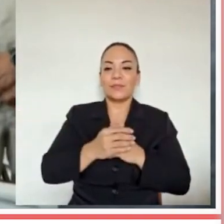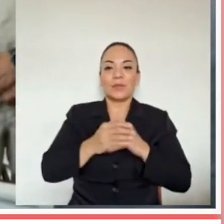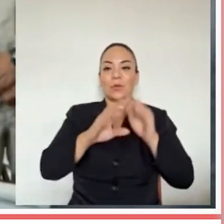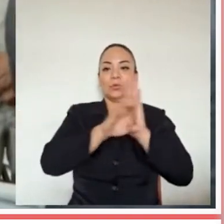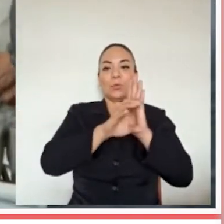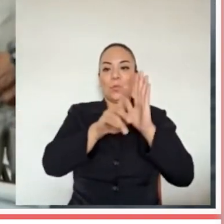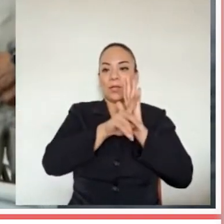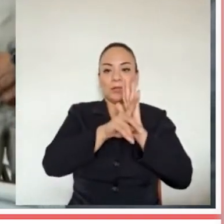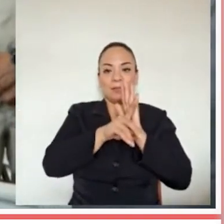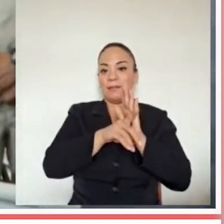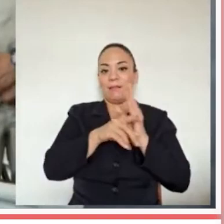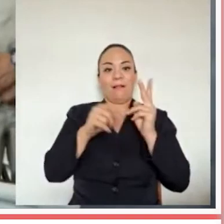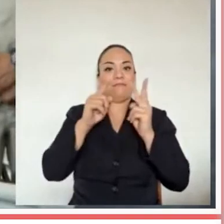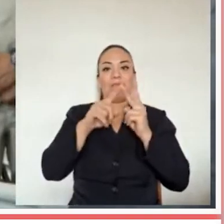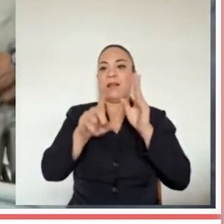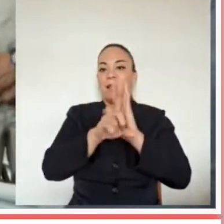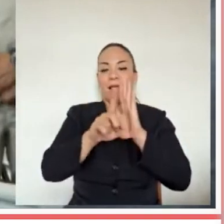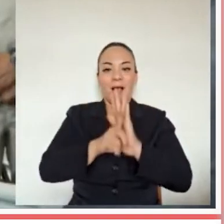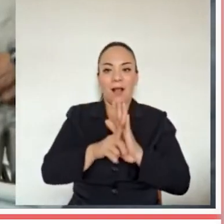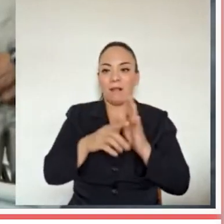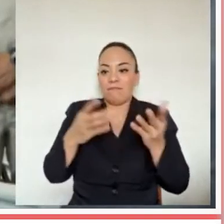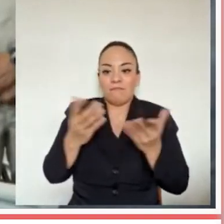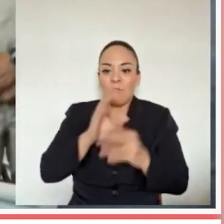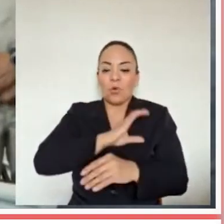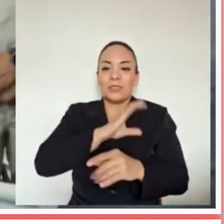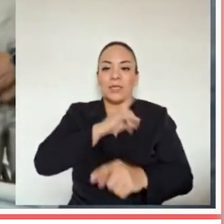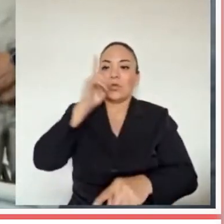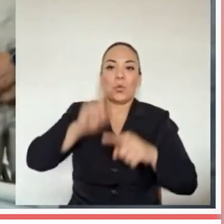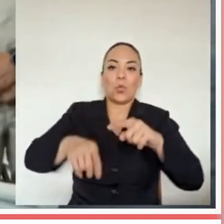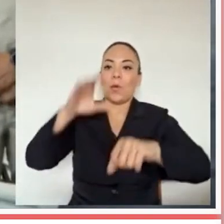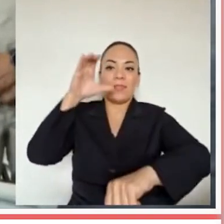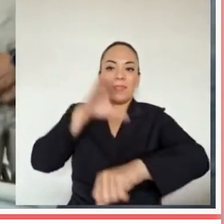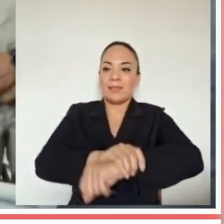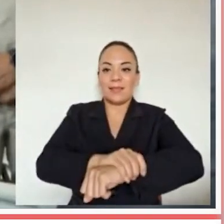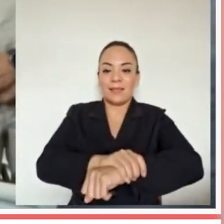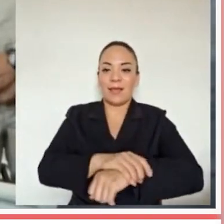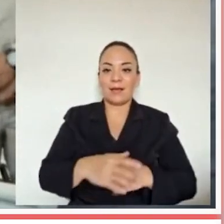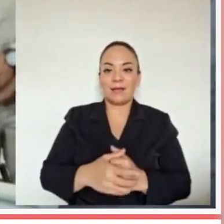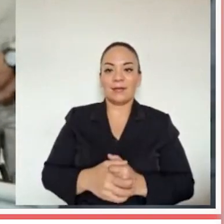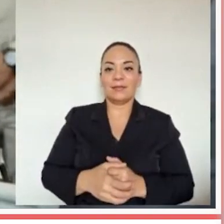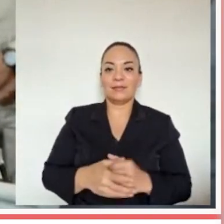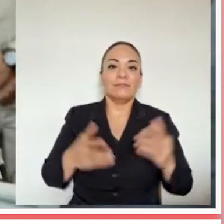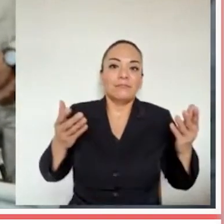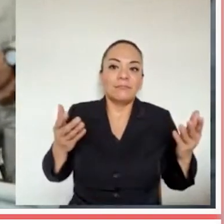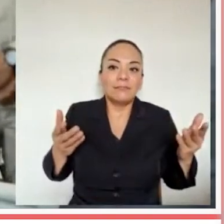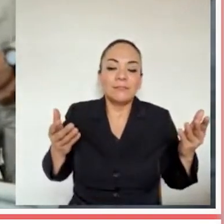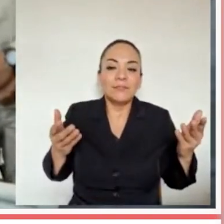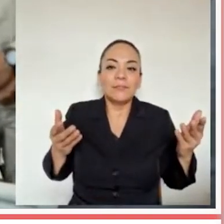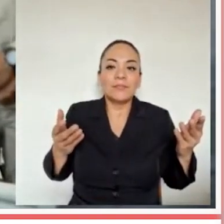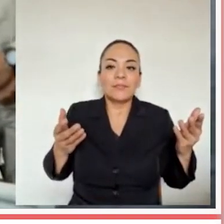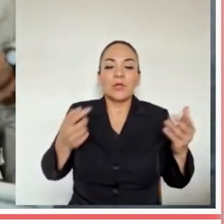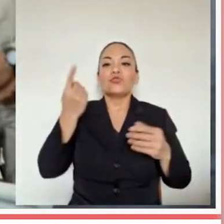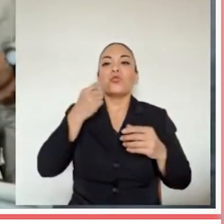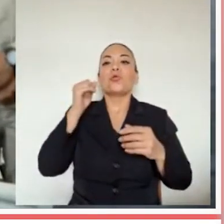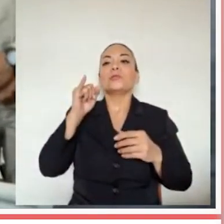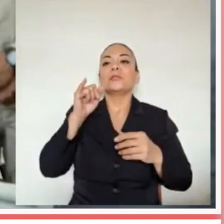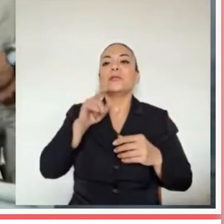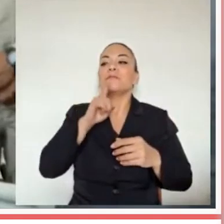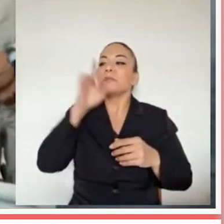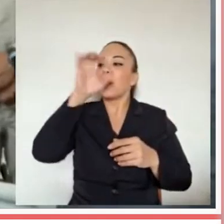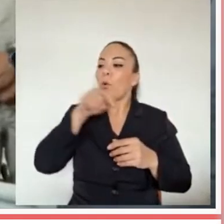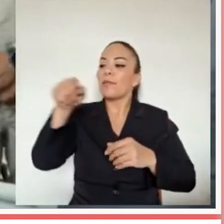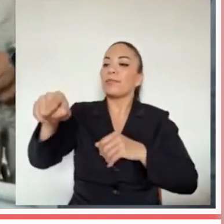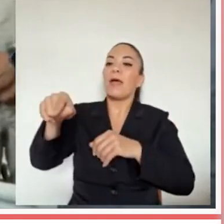constitucionalmente y legalmente, la policía no los puede detener a menos de que los pesquen el acto. Y